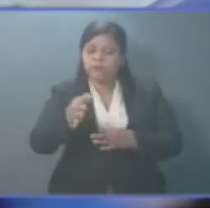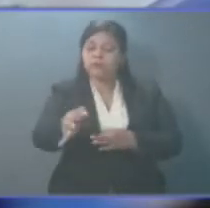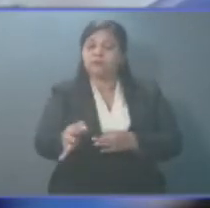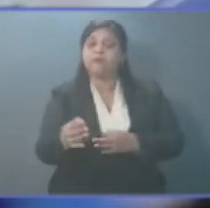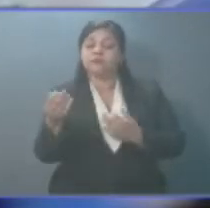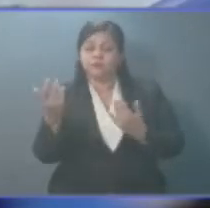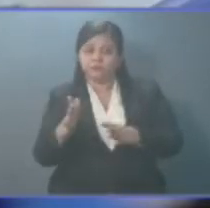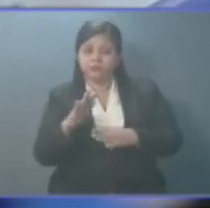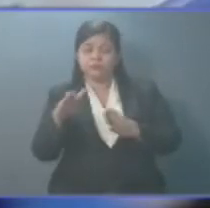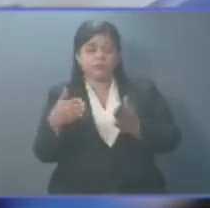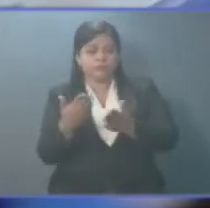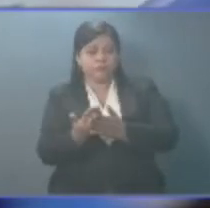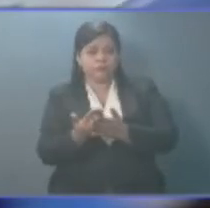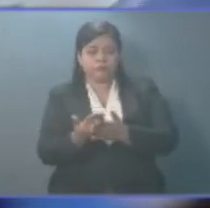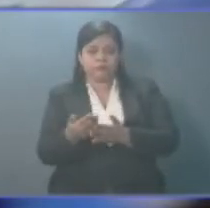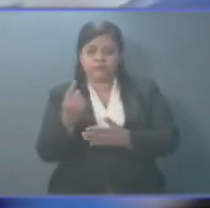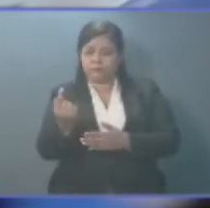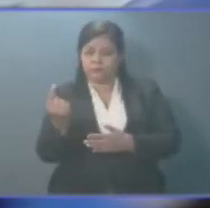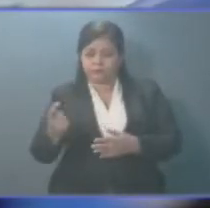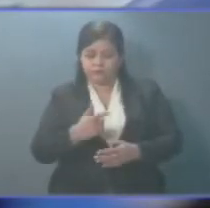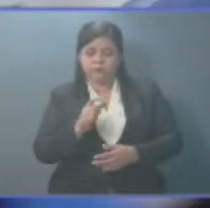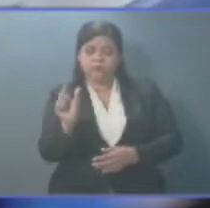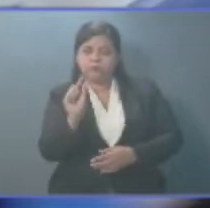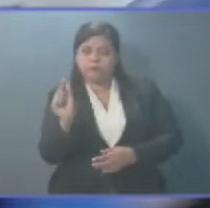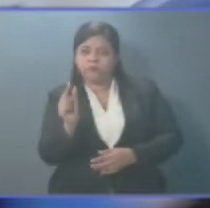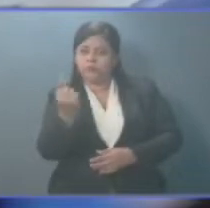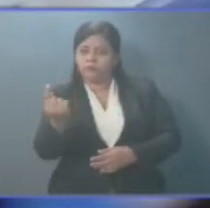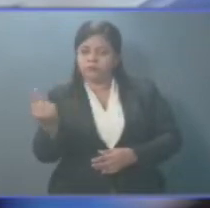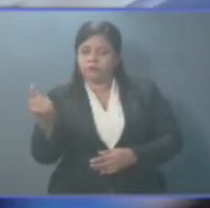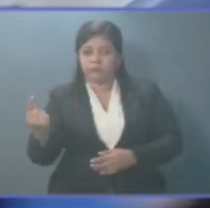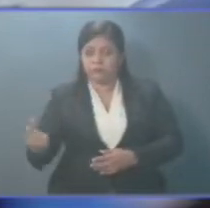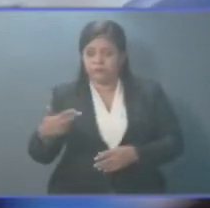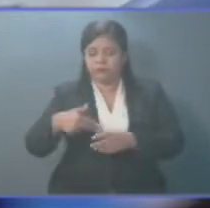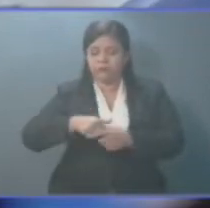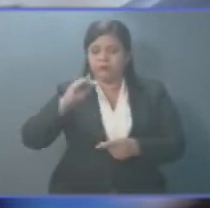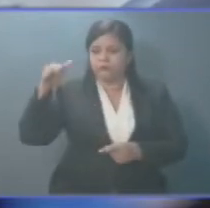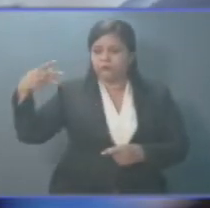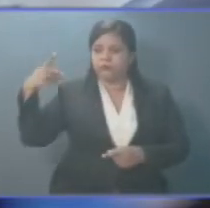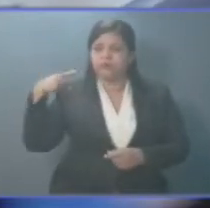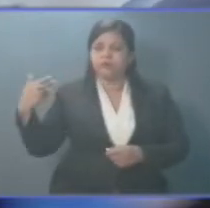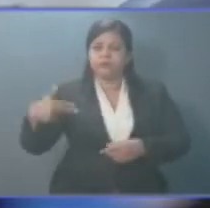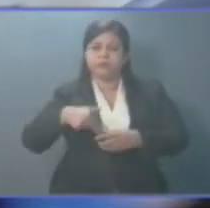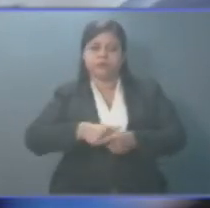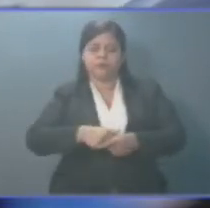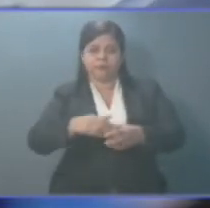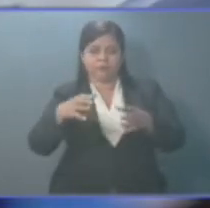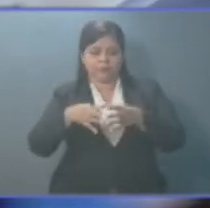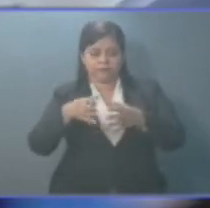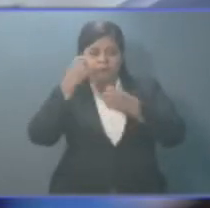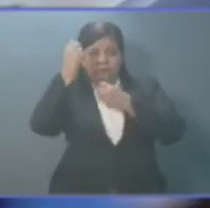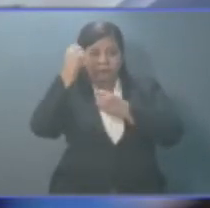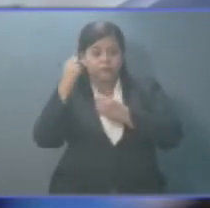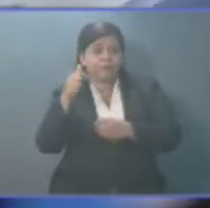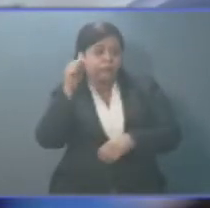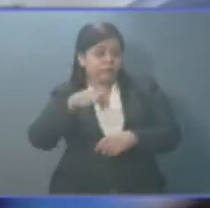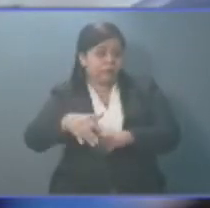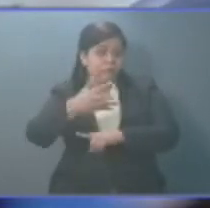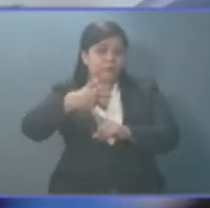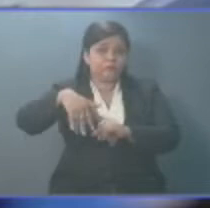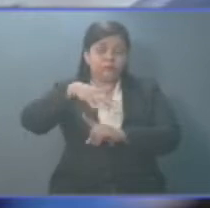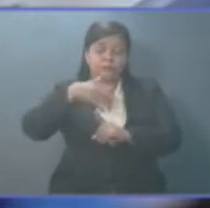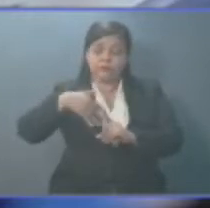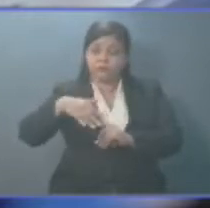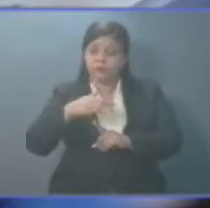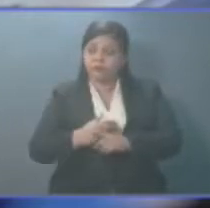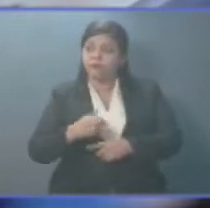de las credenciales de los miembros de la Junta Directiva de los sindicatos, dada la situación actual